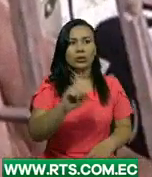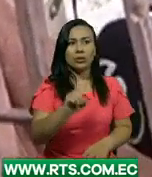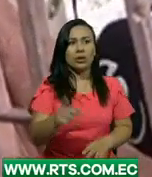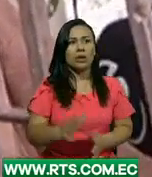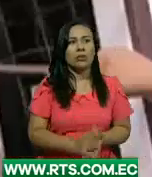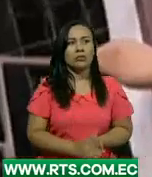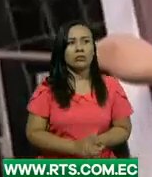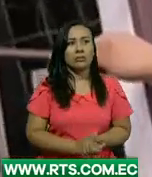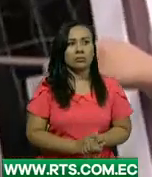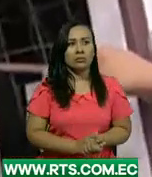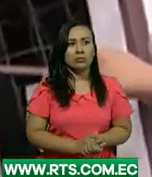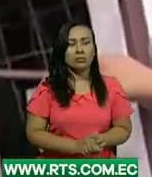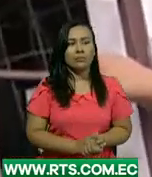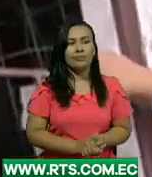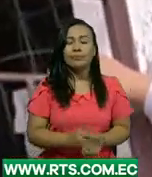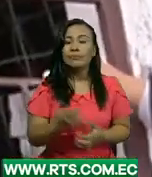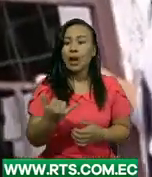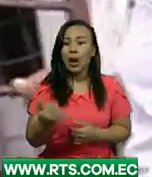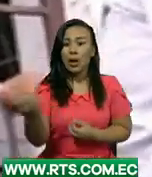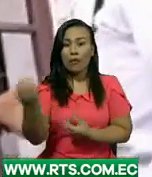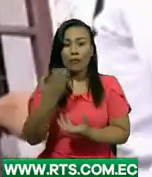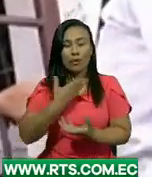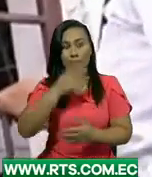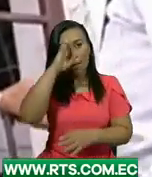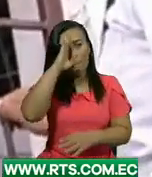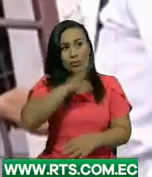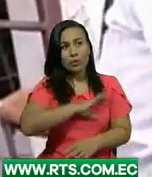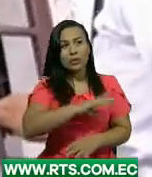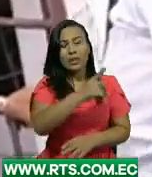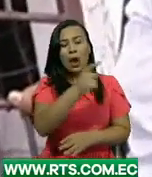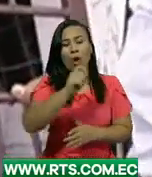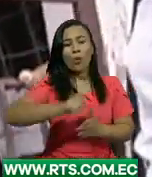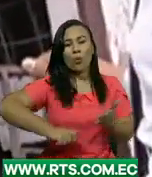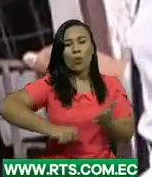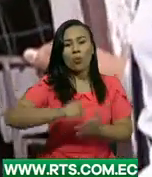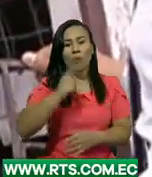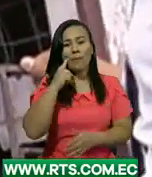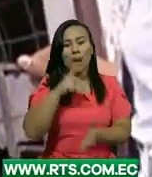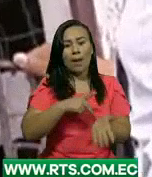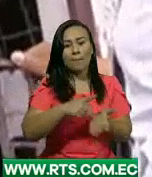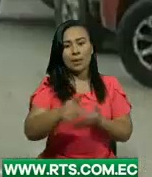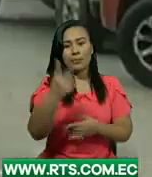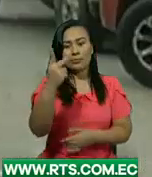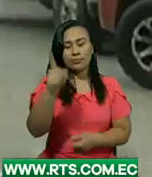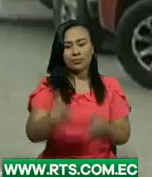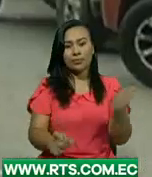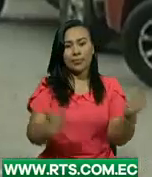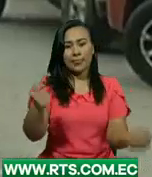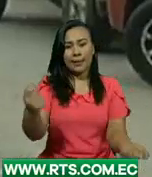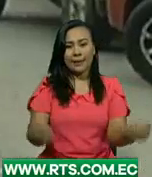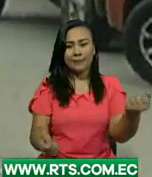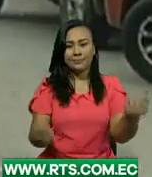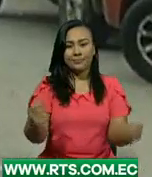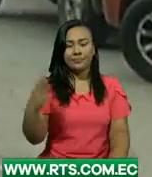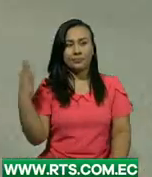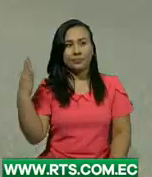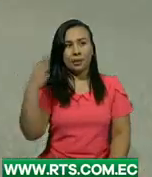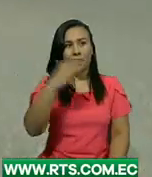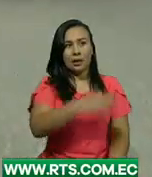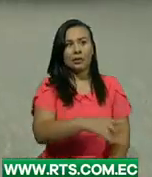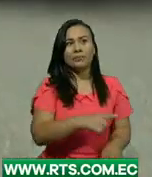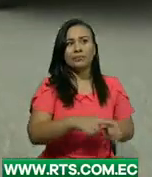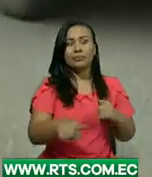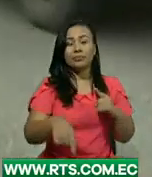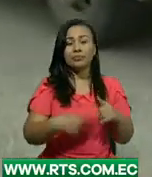extranjero, nada más. Según un informe policial, este señor contrató a un ciudadano con su camioneta para hacer el traslado, pero se le bajó